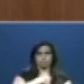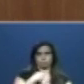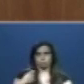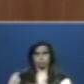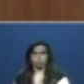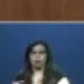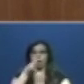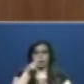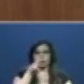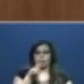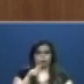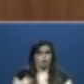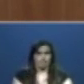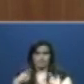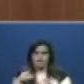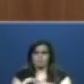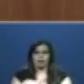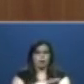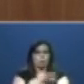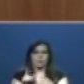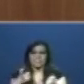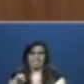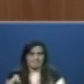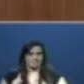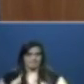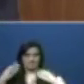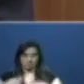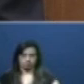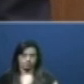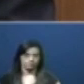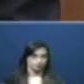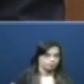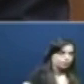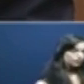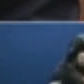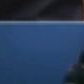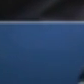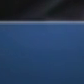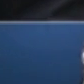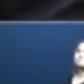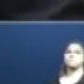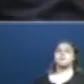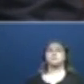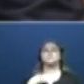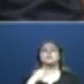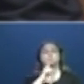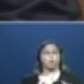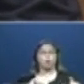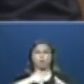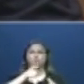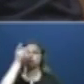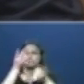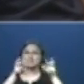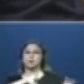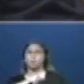oficial para cubrir estas necesidades vitales de los ciudadanos Pues bien todo este conjunto de nuevas iniciativas junto a las que